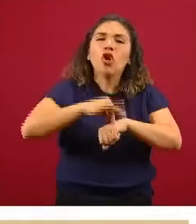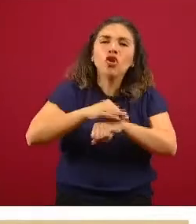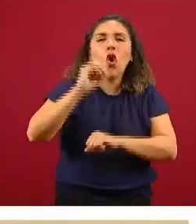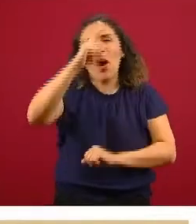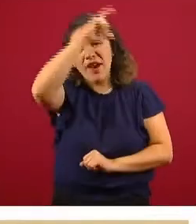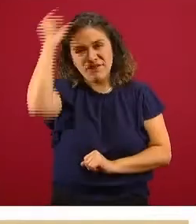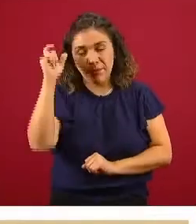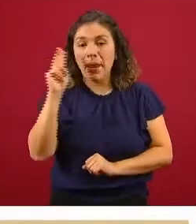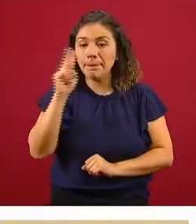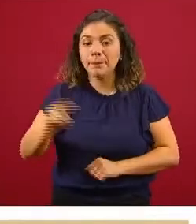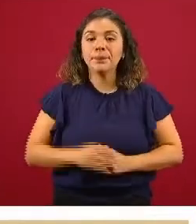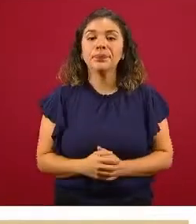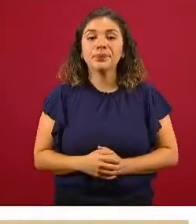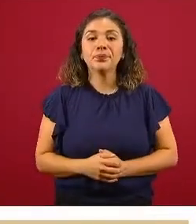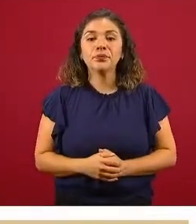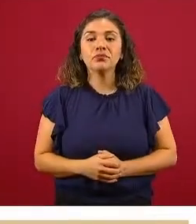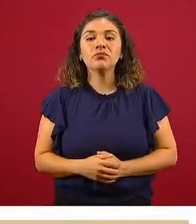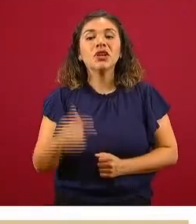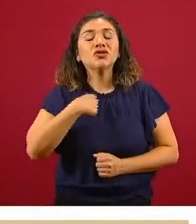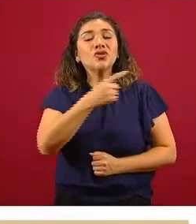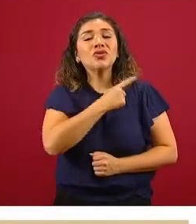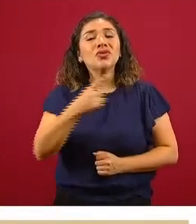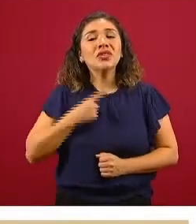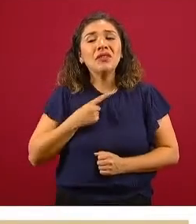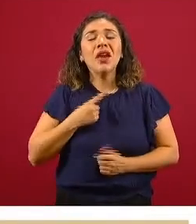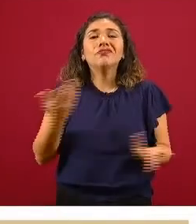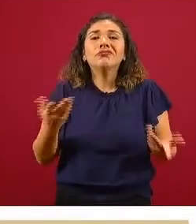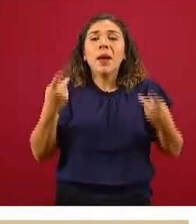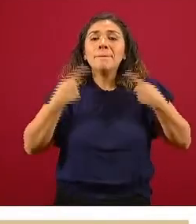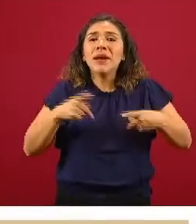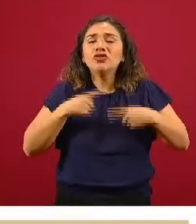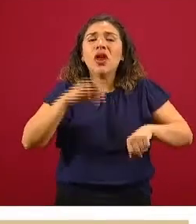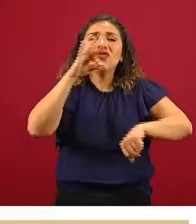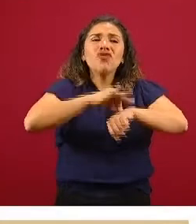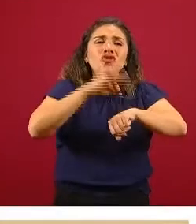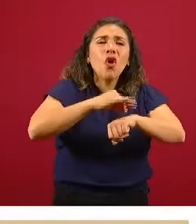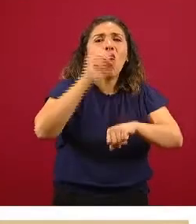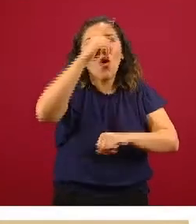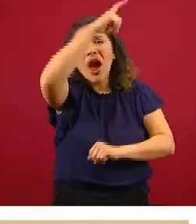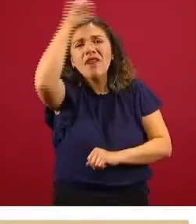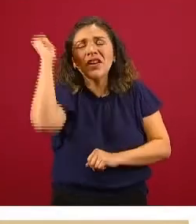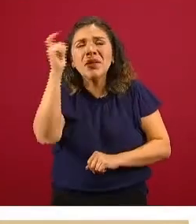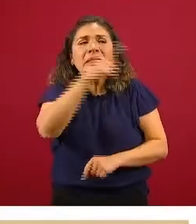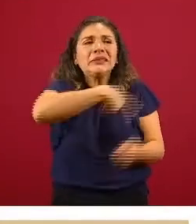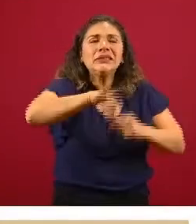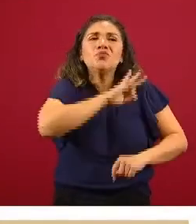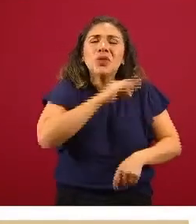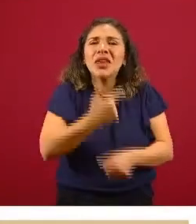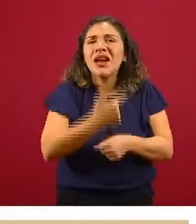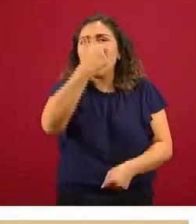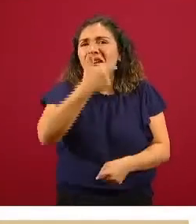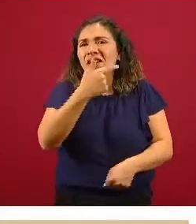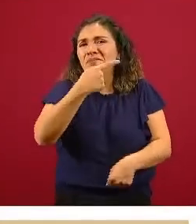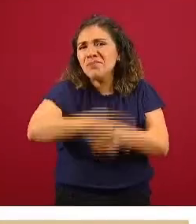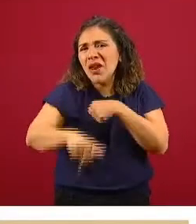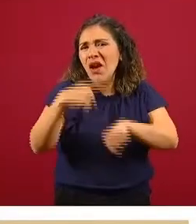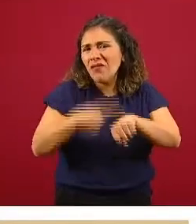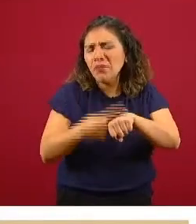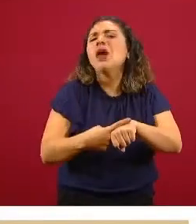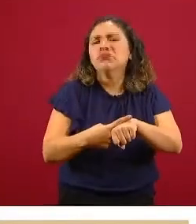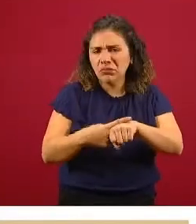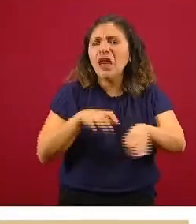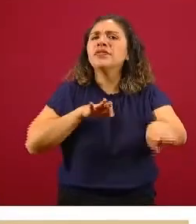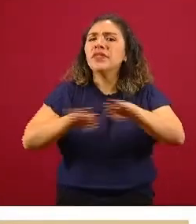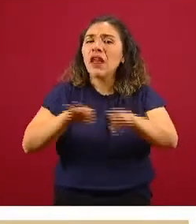enfermera. Como teníamos que mandar a casa a algunos médicos y enfermeras porque son vulnerables, trabajan en